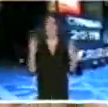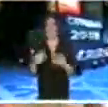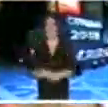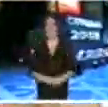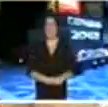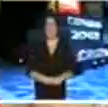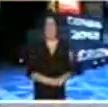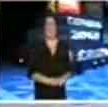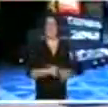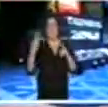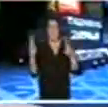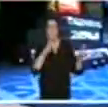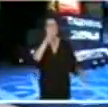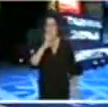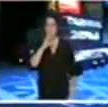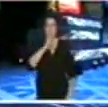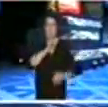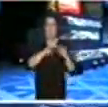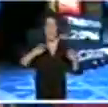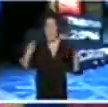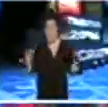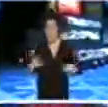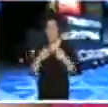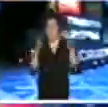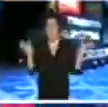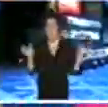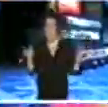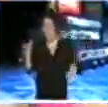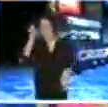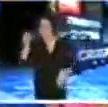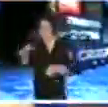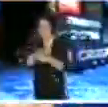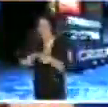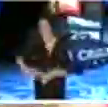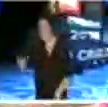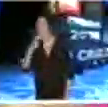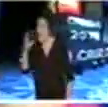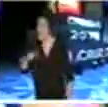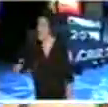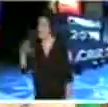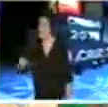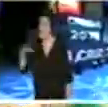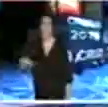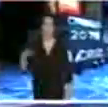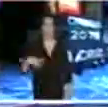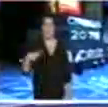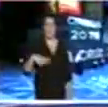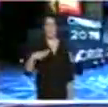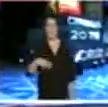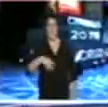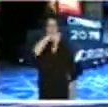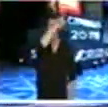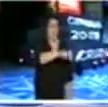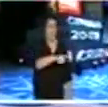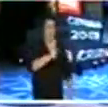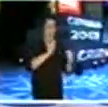Toma 4, silencio y acción. Los del barrio que callen, por Dios. Polorino,